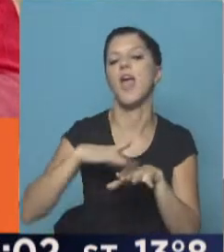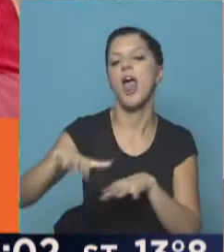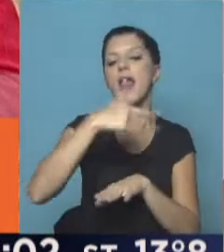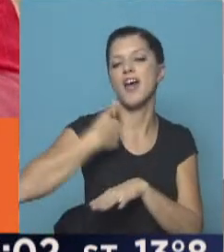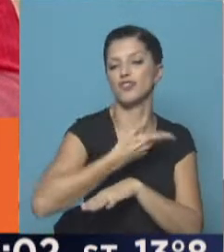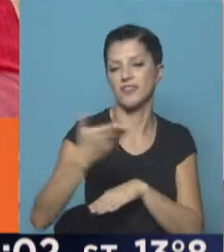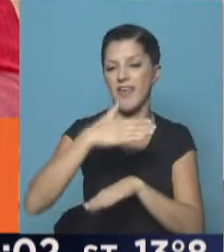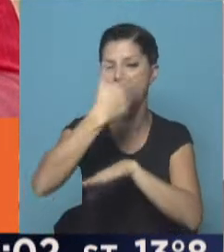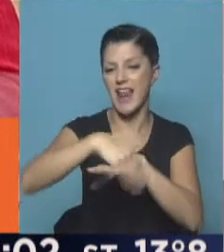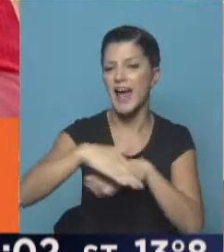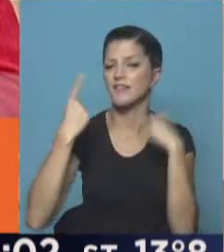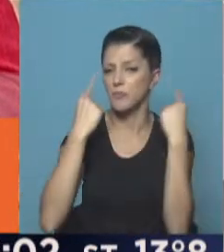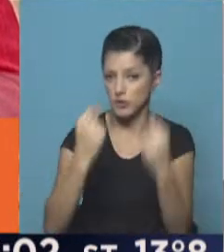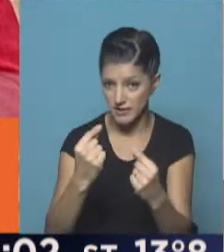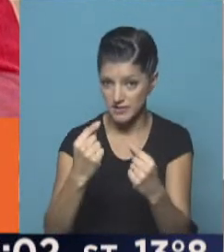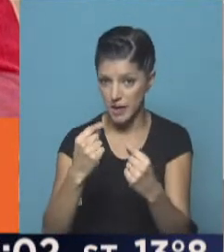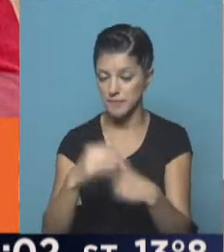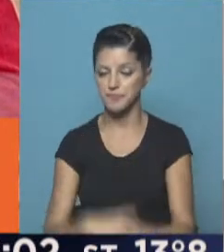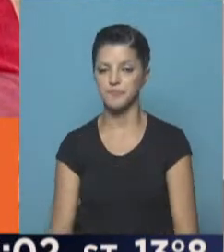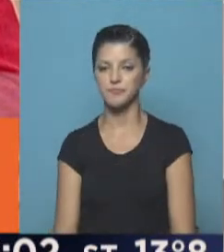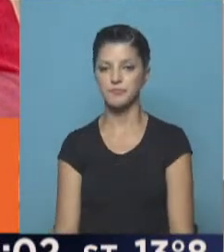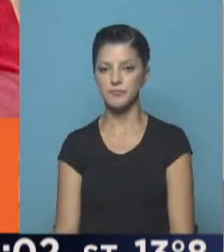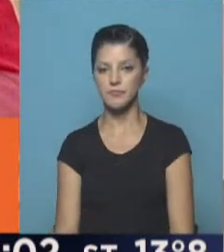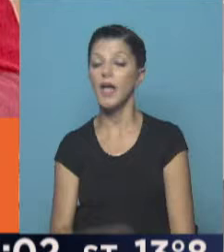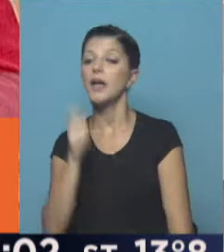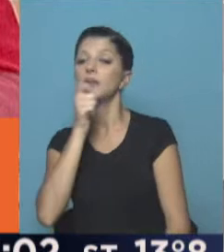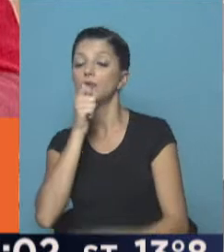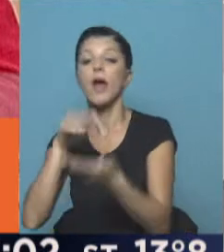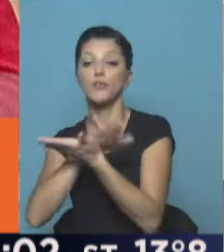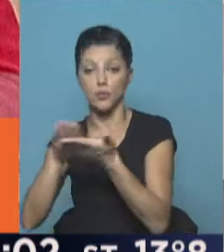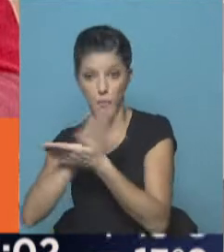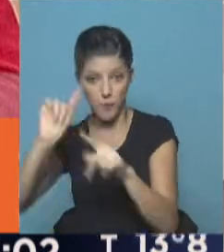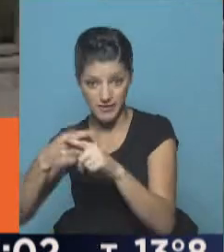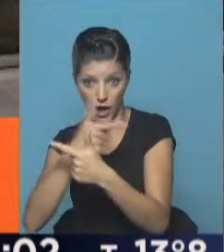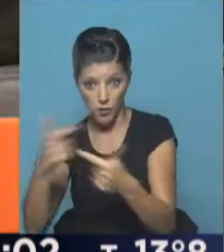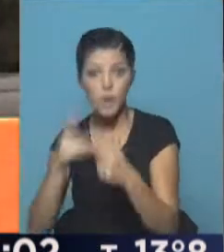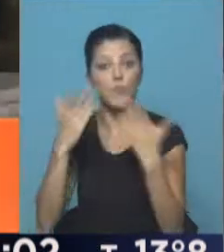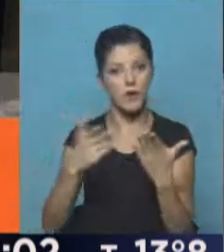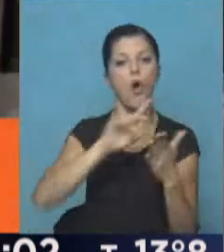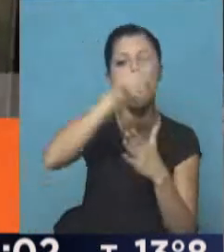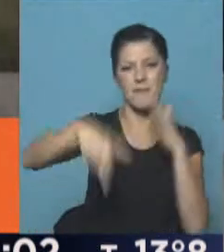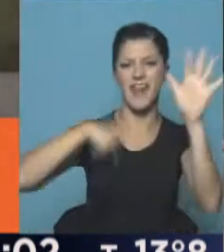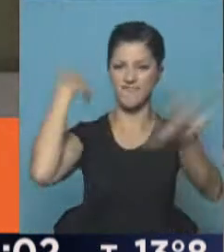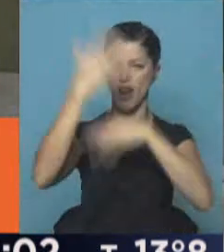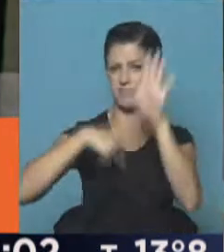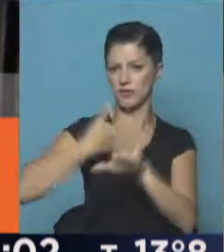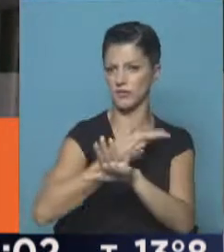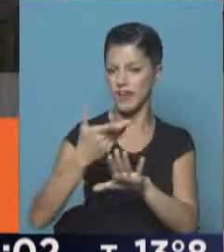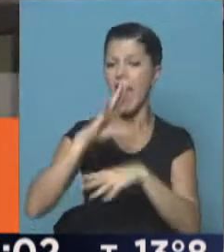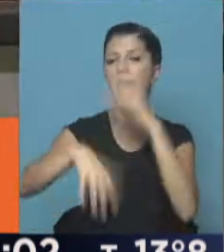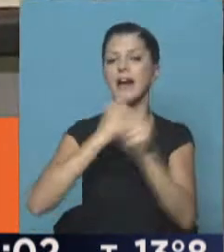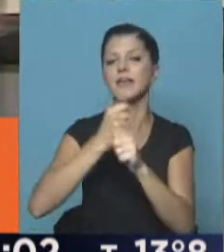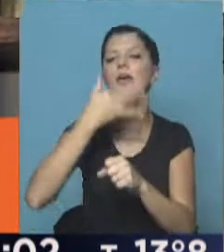una solución negociada a través de un compromiso político, tiene una solución dirimida a través de la violencia social. Claro. Entonces creo que es